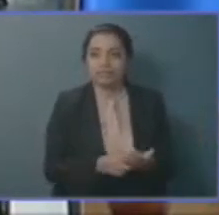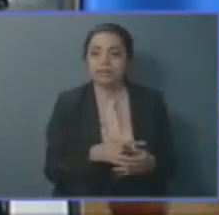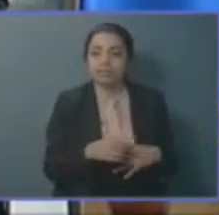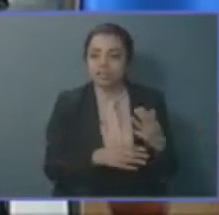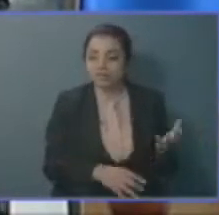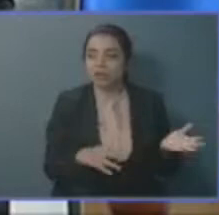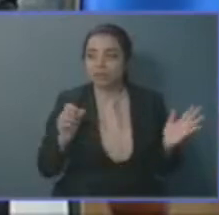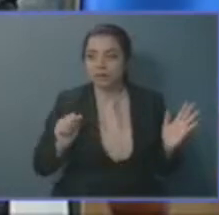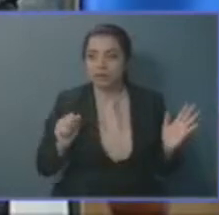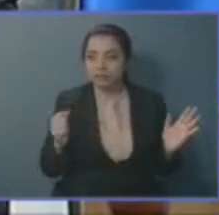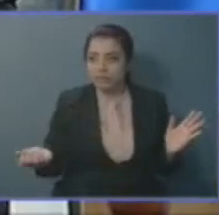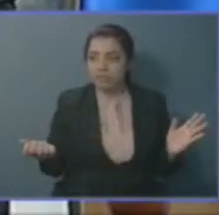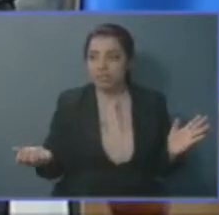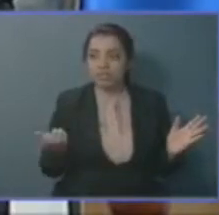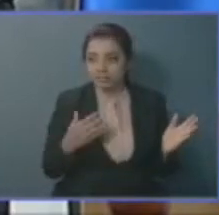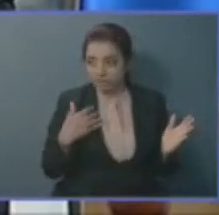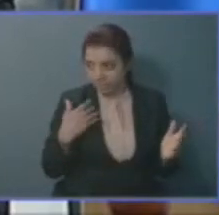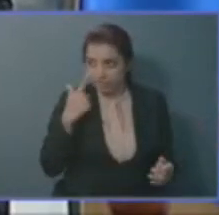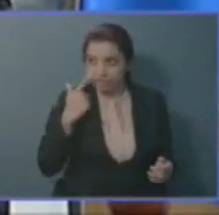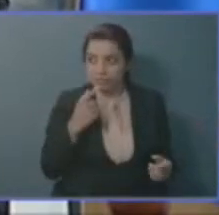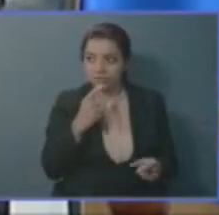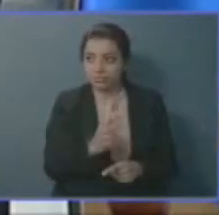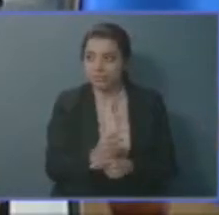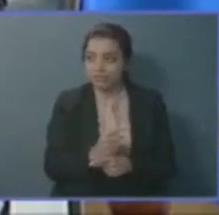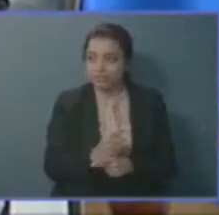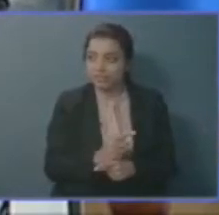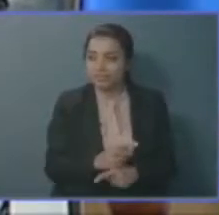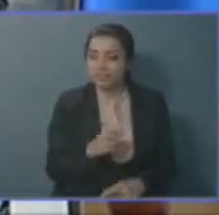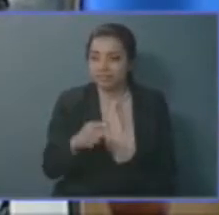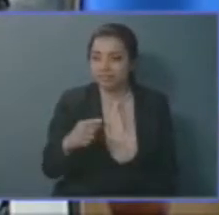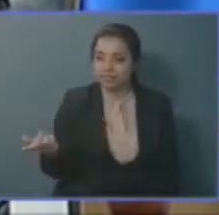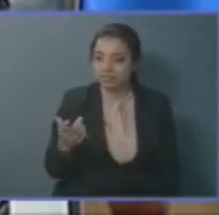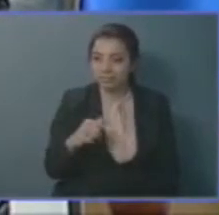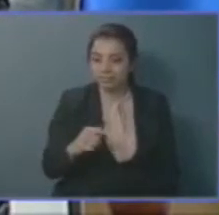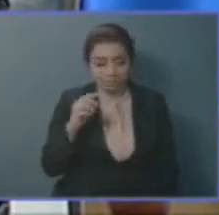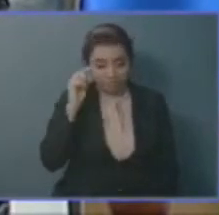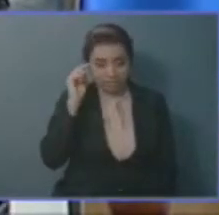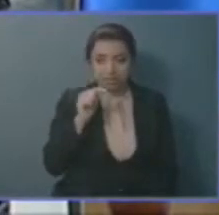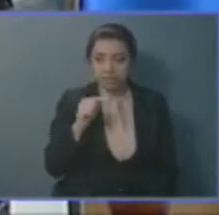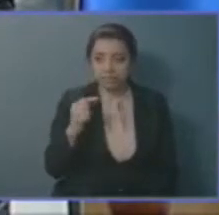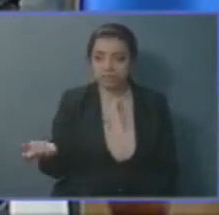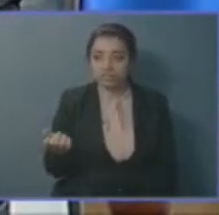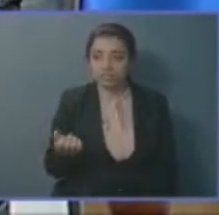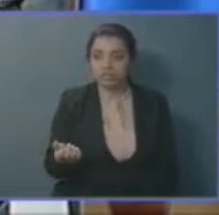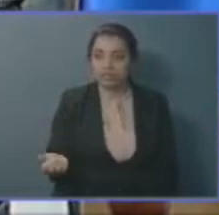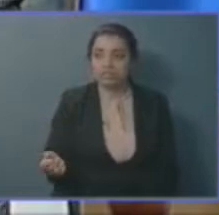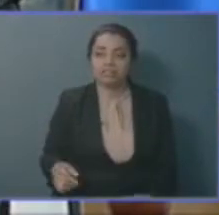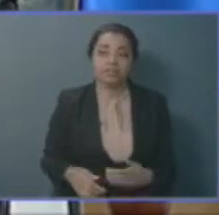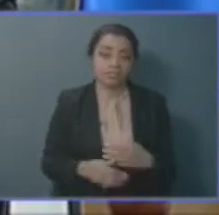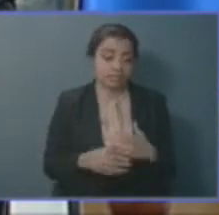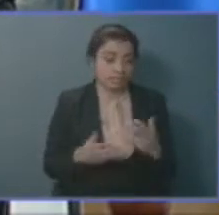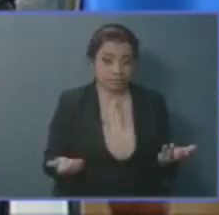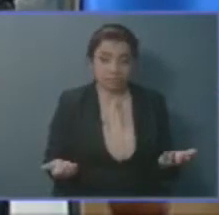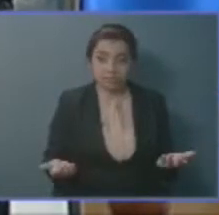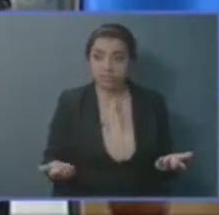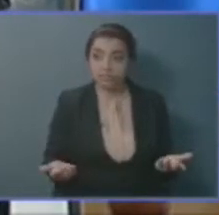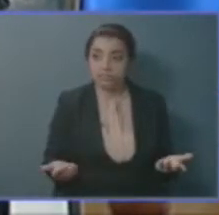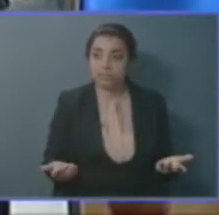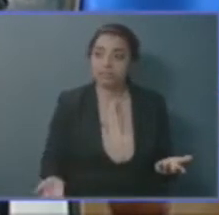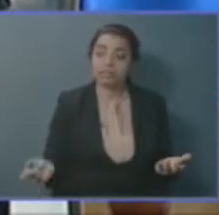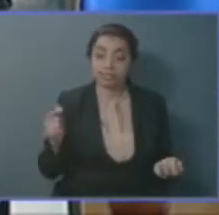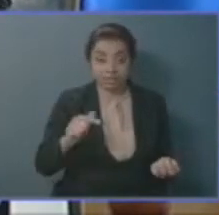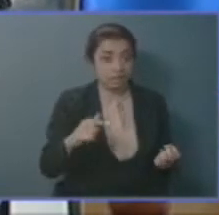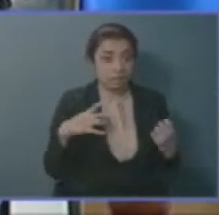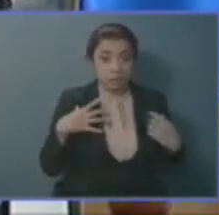que el Estado funcione, que esos sectores caminen, pues démosle la oportunidad de un transporte. Y eso el gobierno